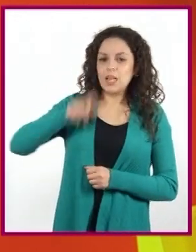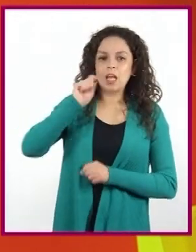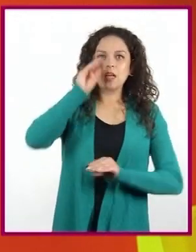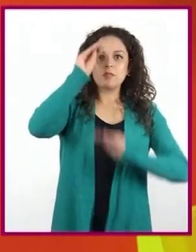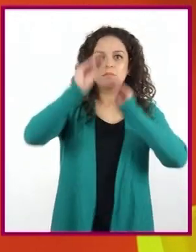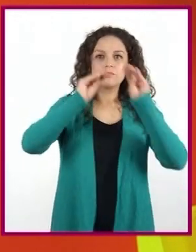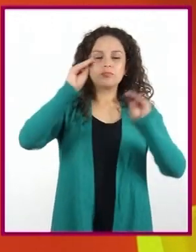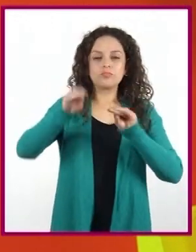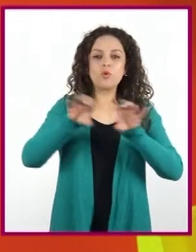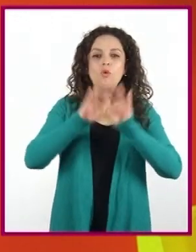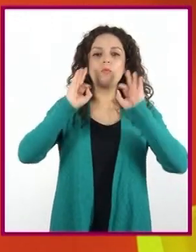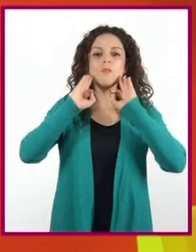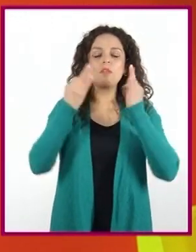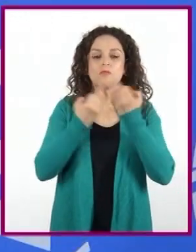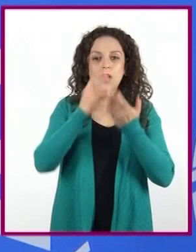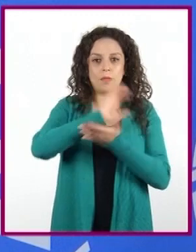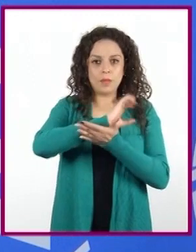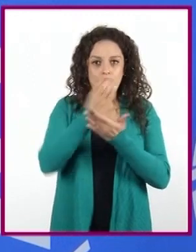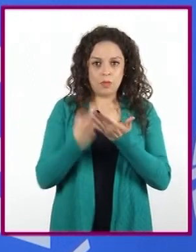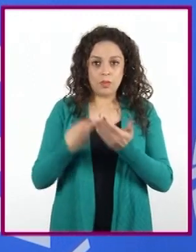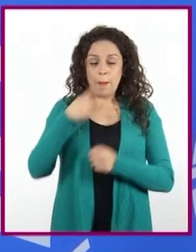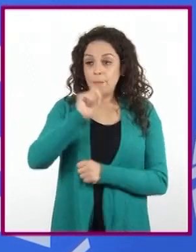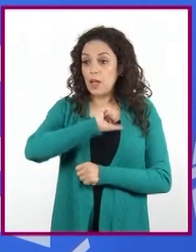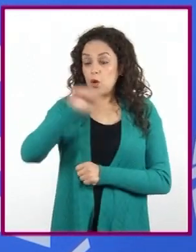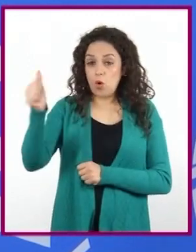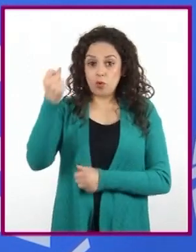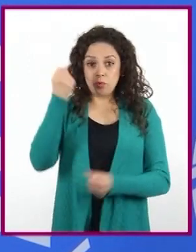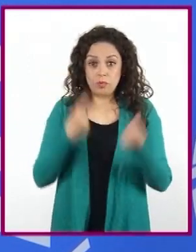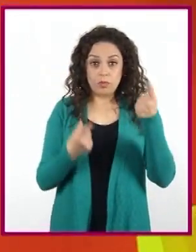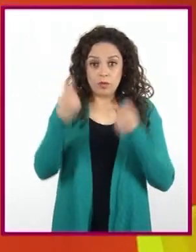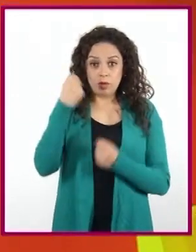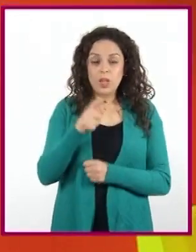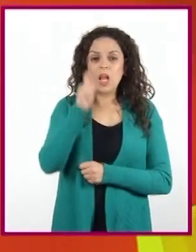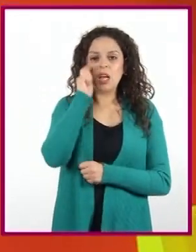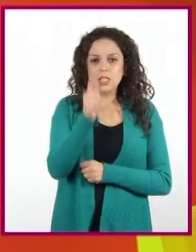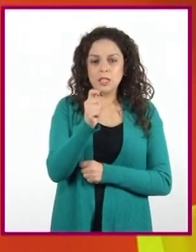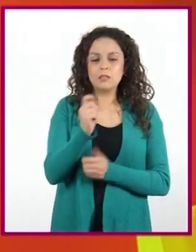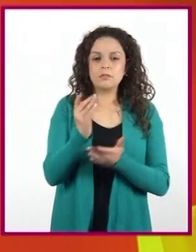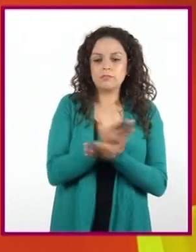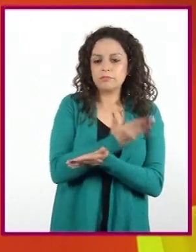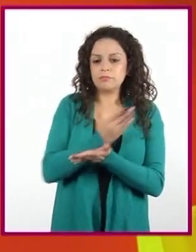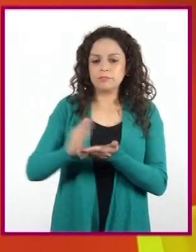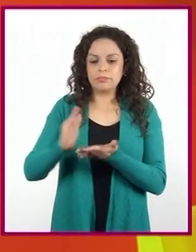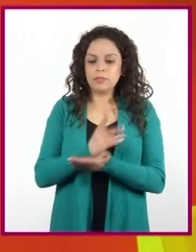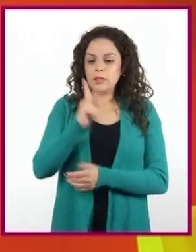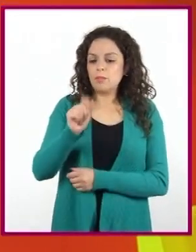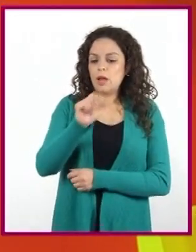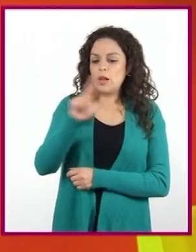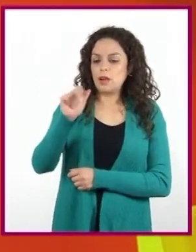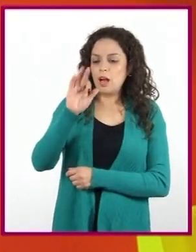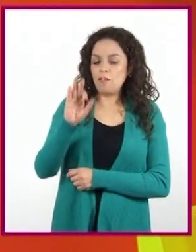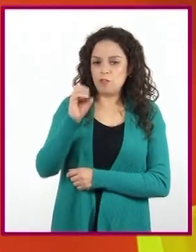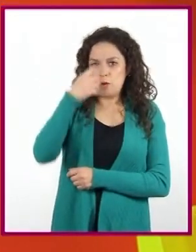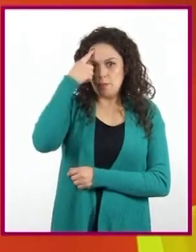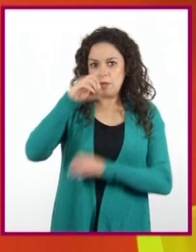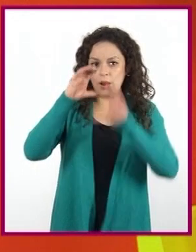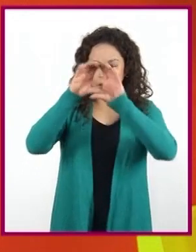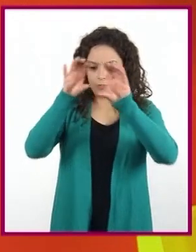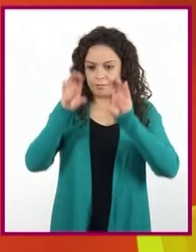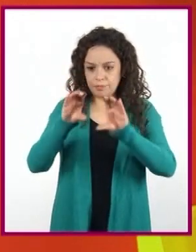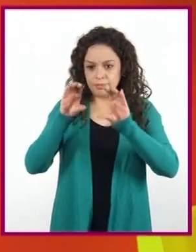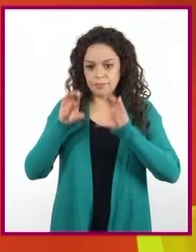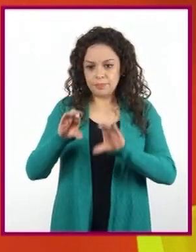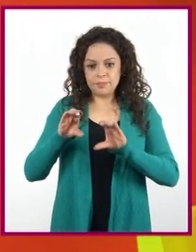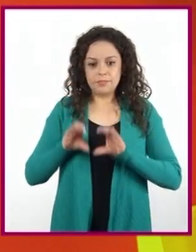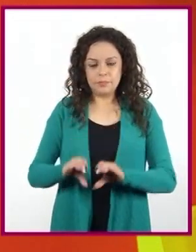contrato, pero también otros textos se dividen en párrafos que permiten interpretar los datos. En los contratos se